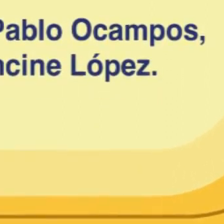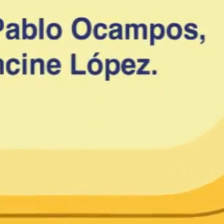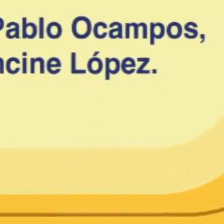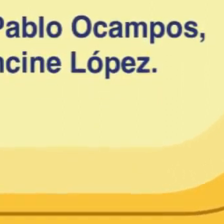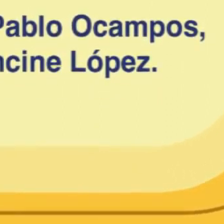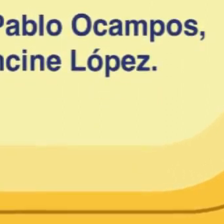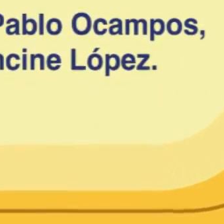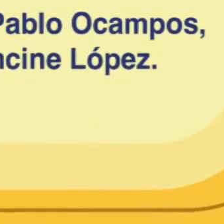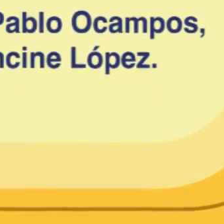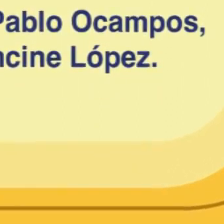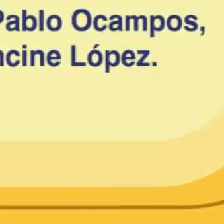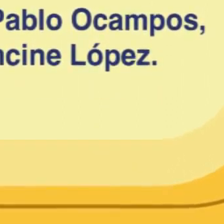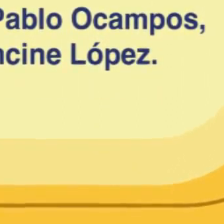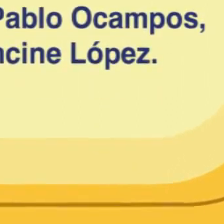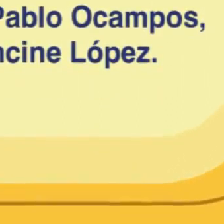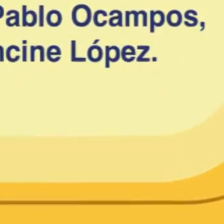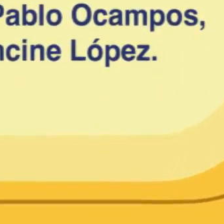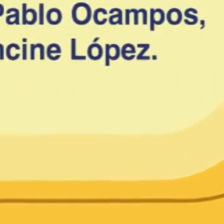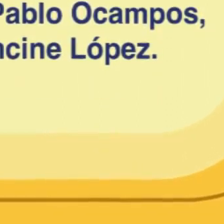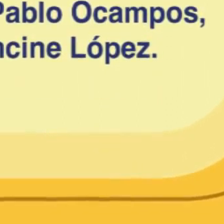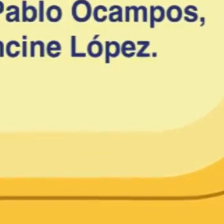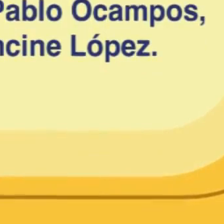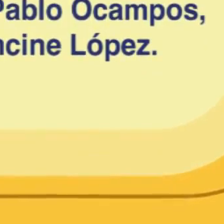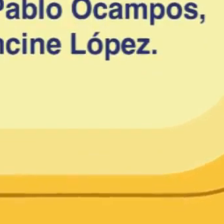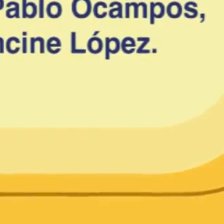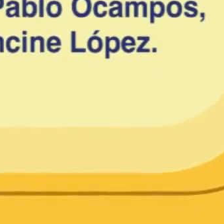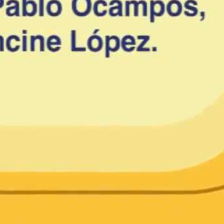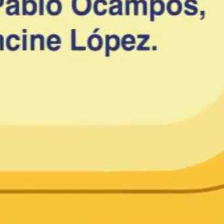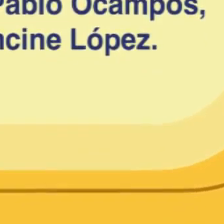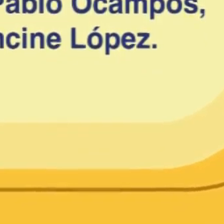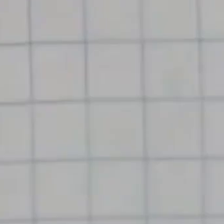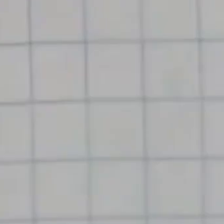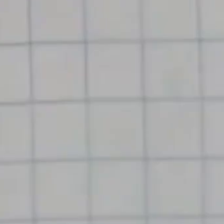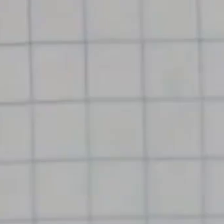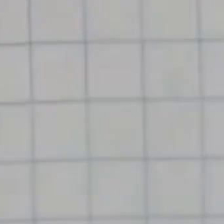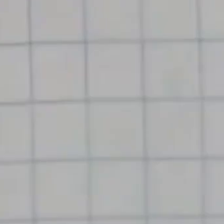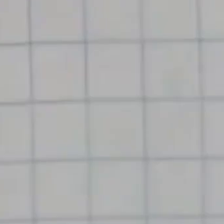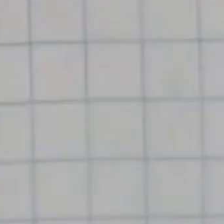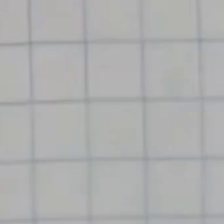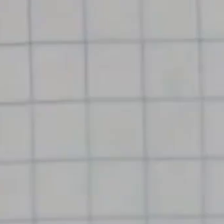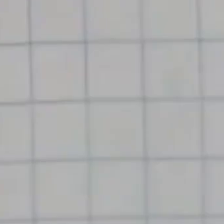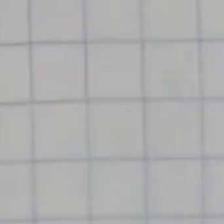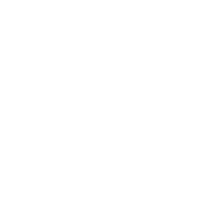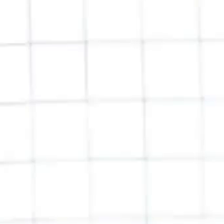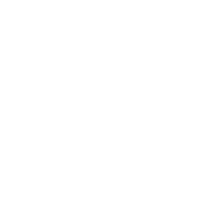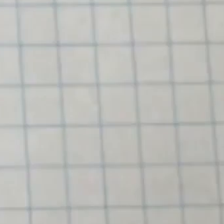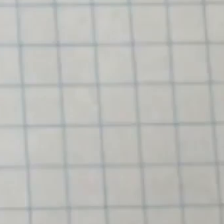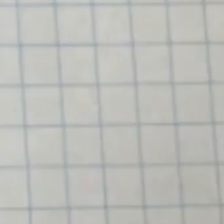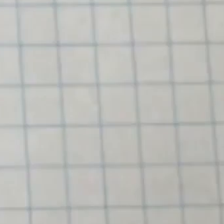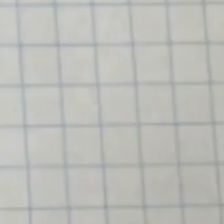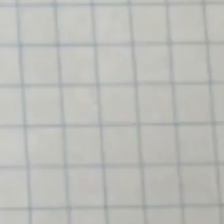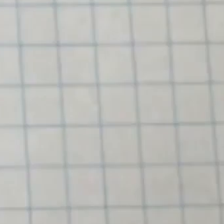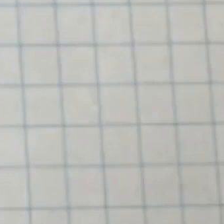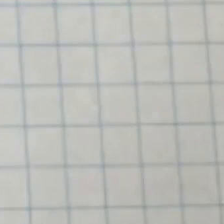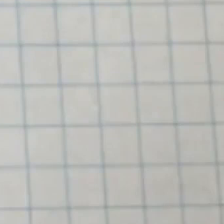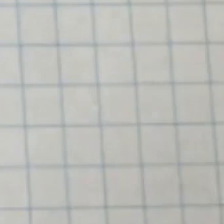Odicio, Micaela Sánchez, Delfinia Durán y Francine López. La celebración de los 10 años del Concurso